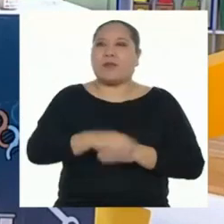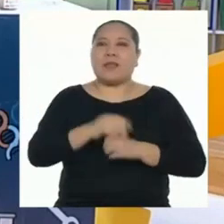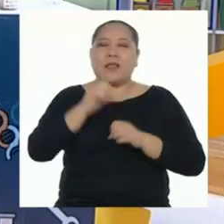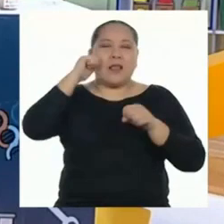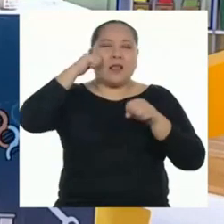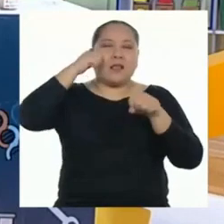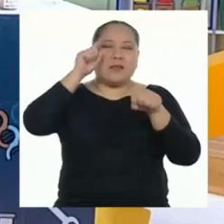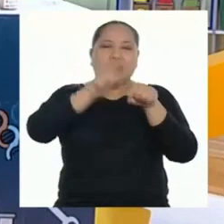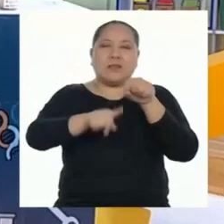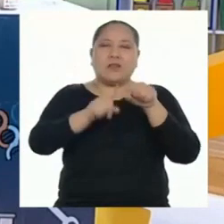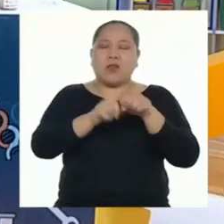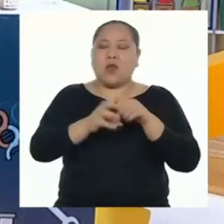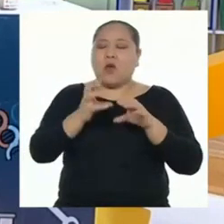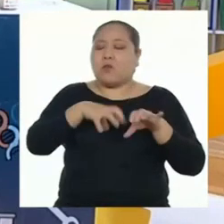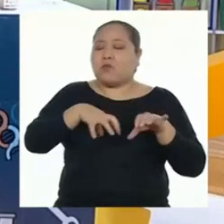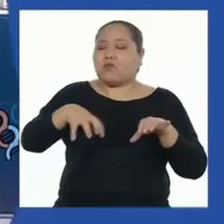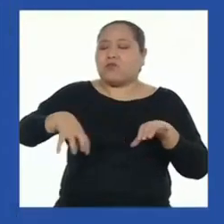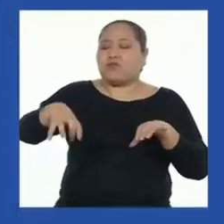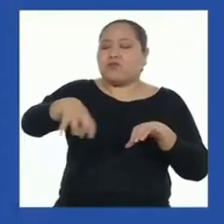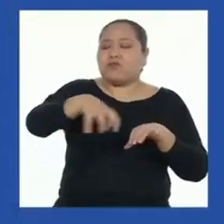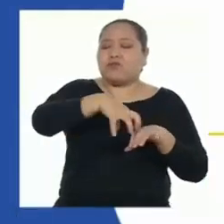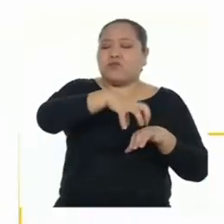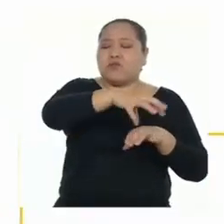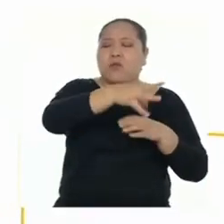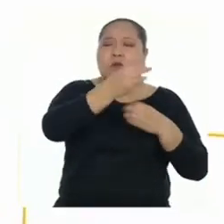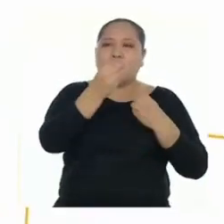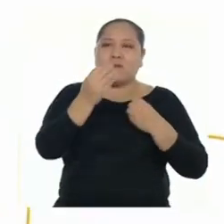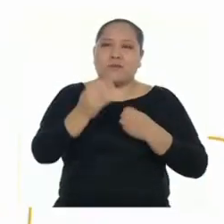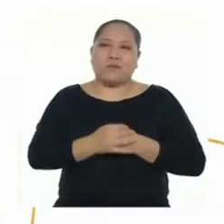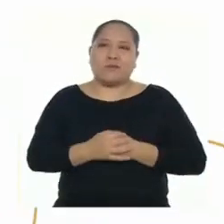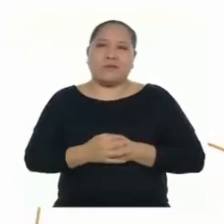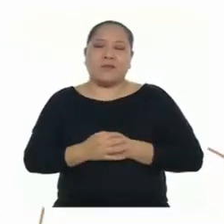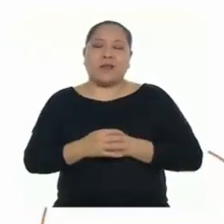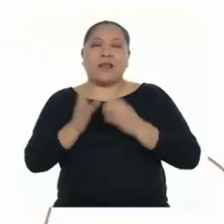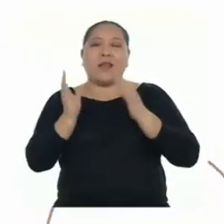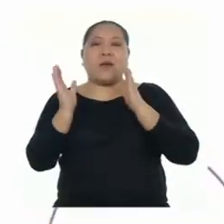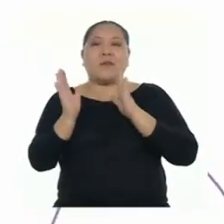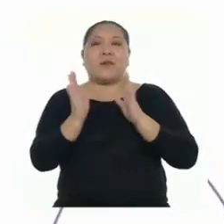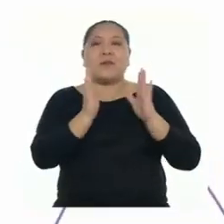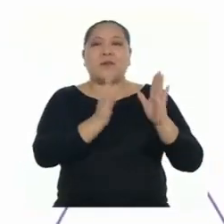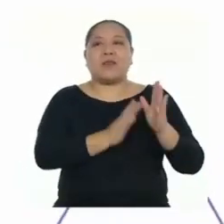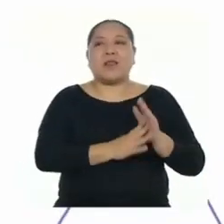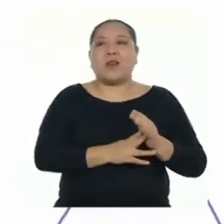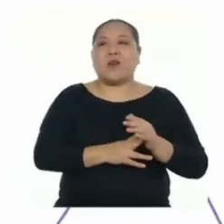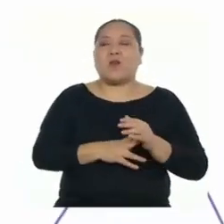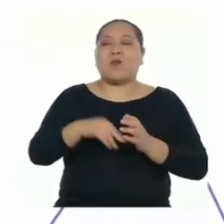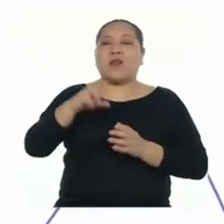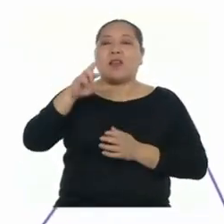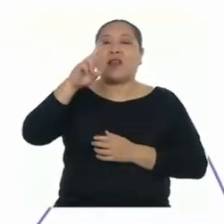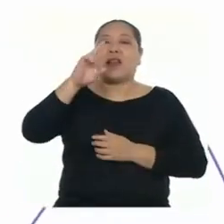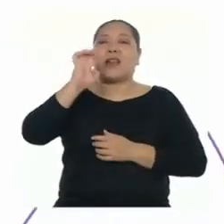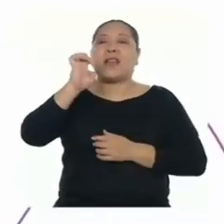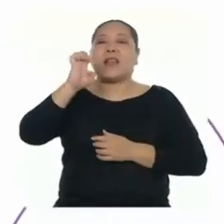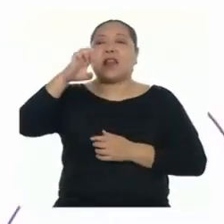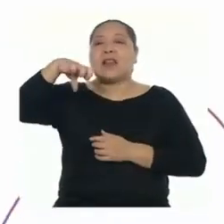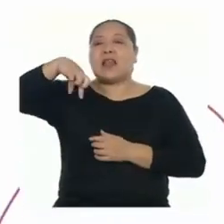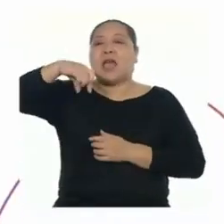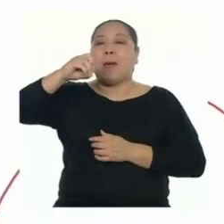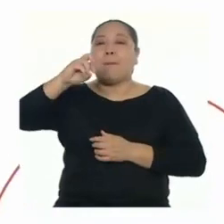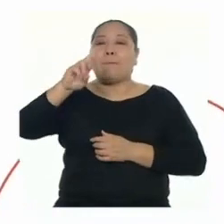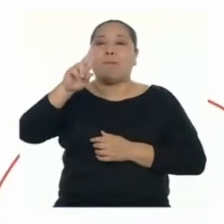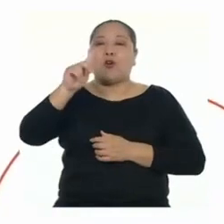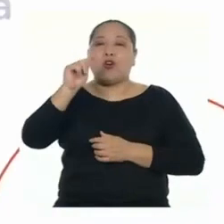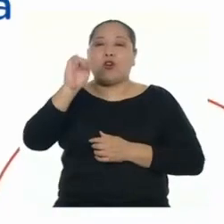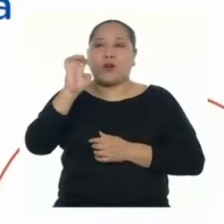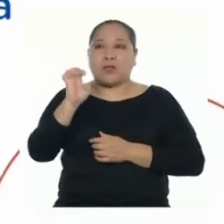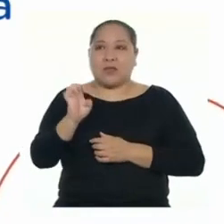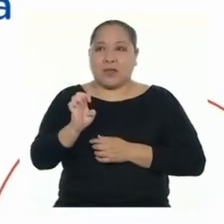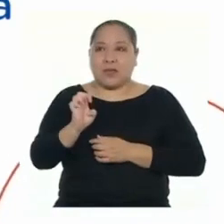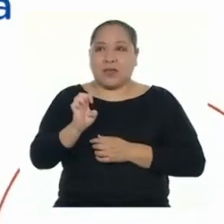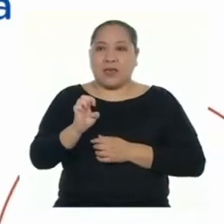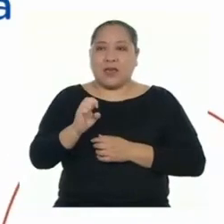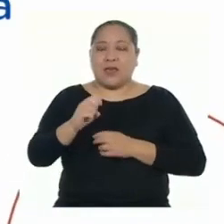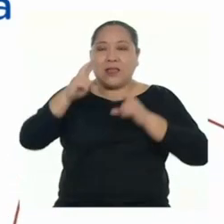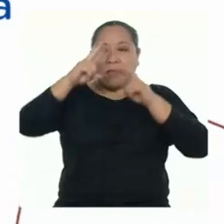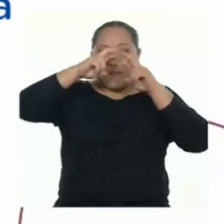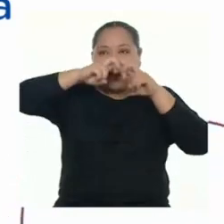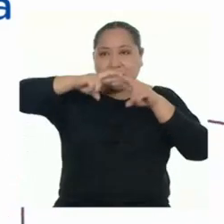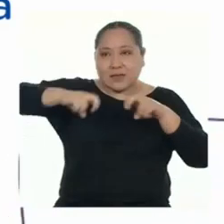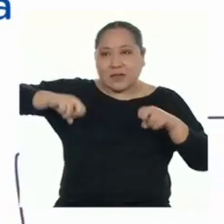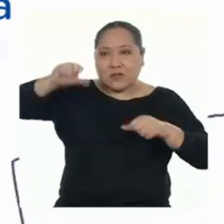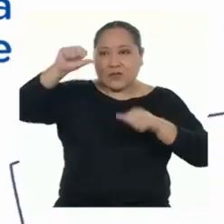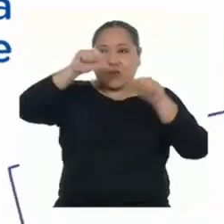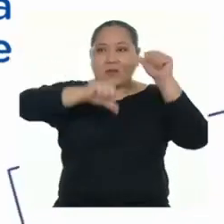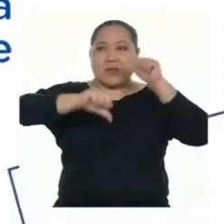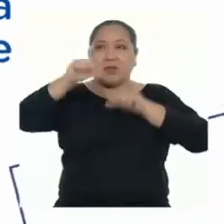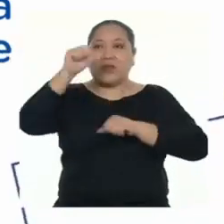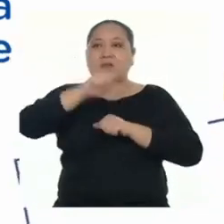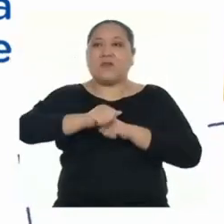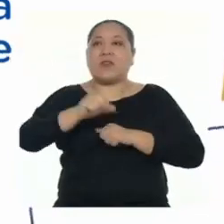chacra productora de bellas cebollas? Elabora un reporte de indagación científica sobre los efectos del agua contaminada en